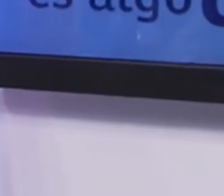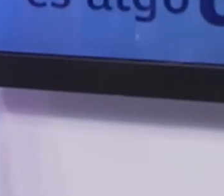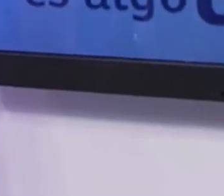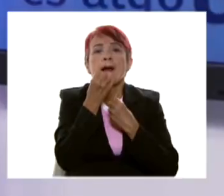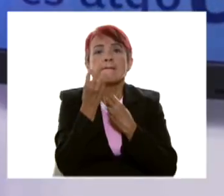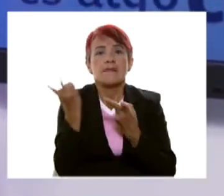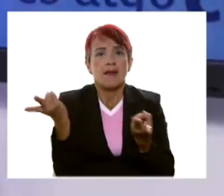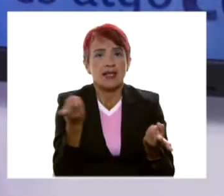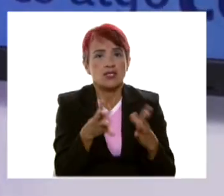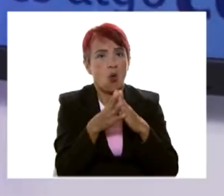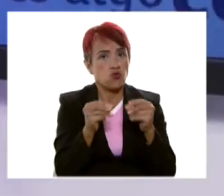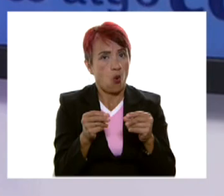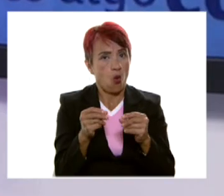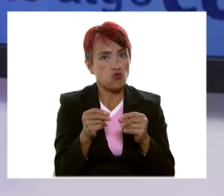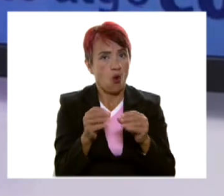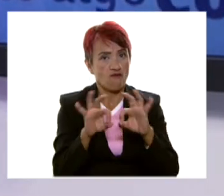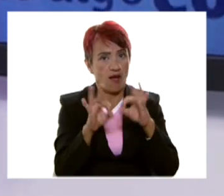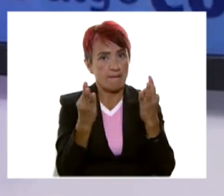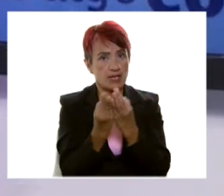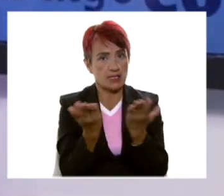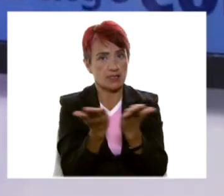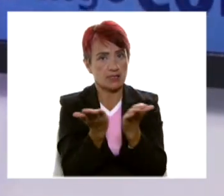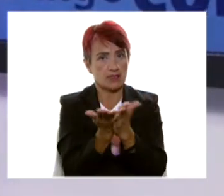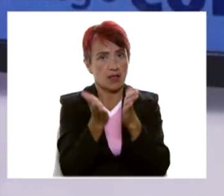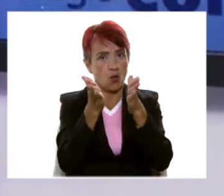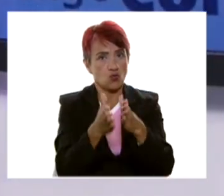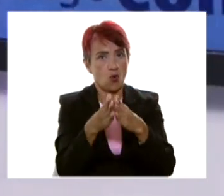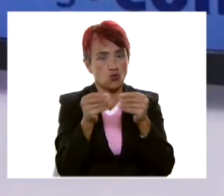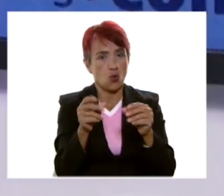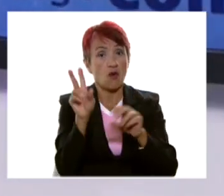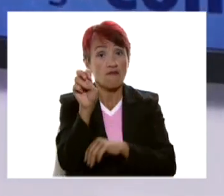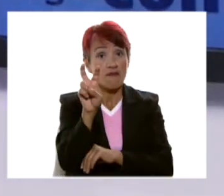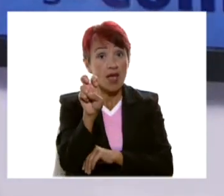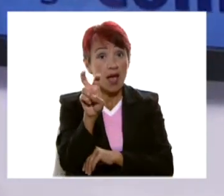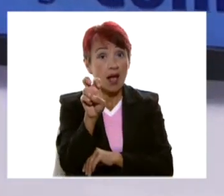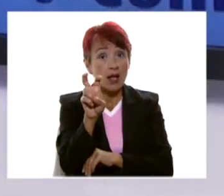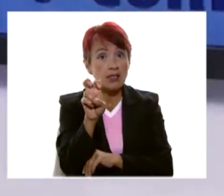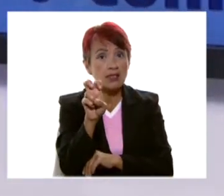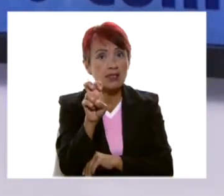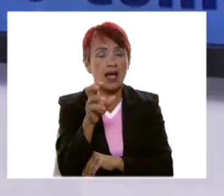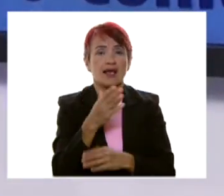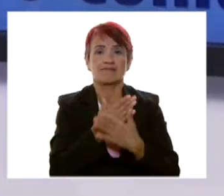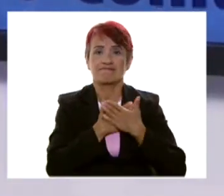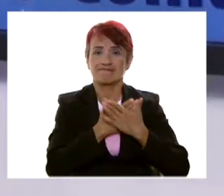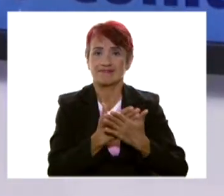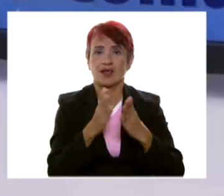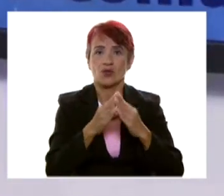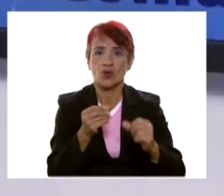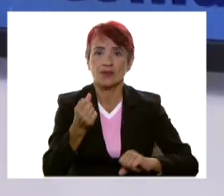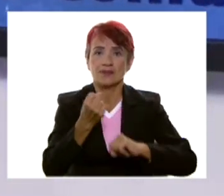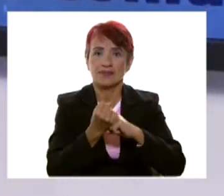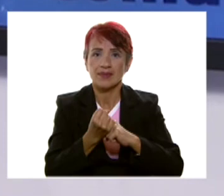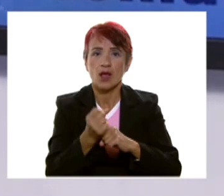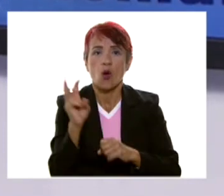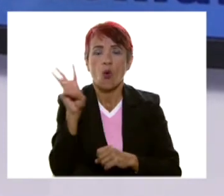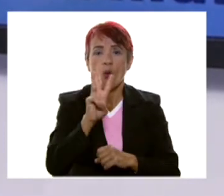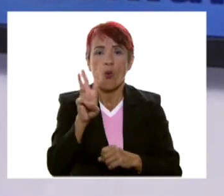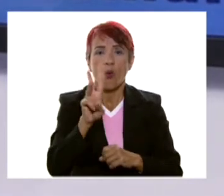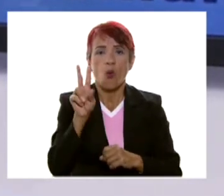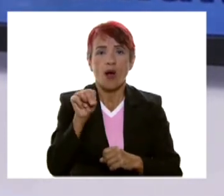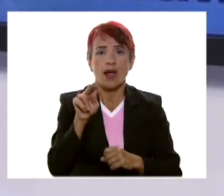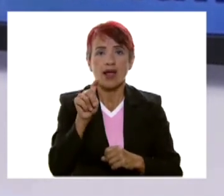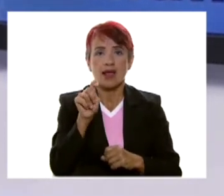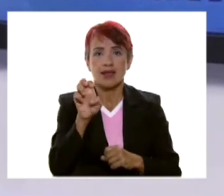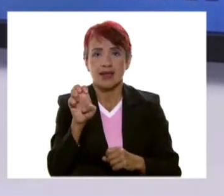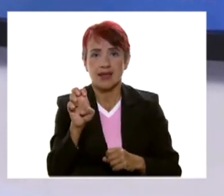Bienvenidos sean todos a su programa Cada Familia Una Escuela. El día de hoy, viernes, encantada de acompañarles nuevamente. Mi nombre es Whitney Testa y vamos